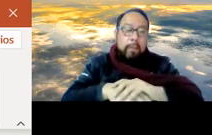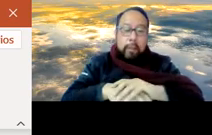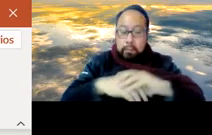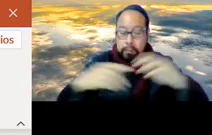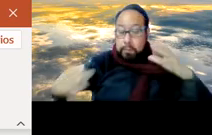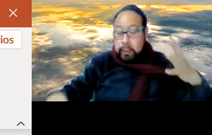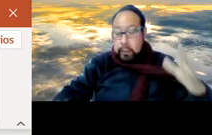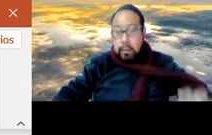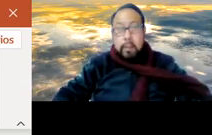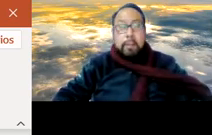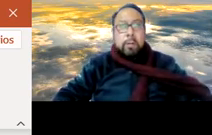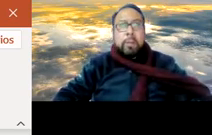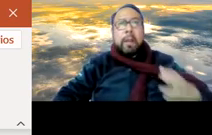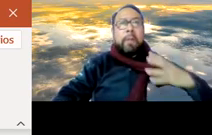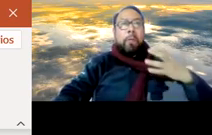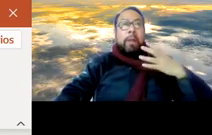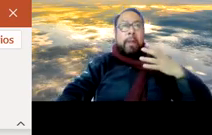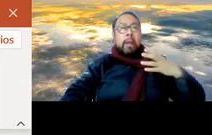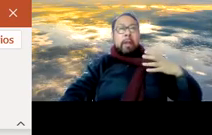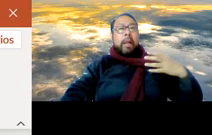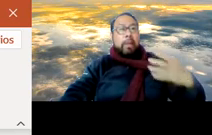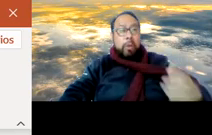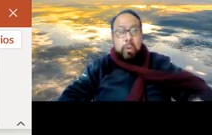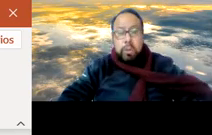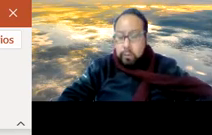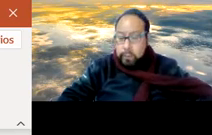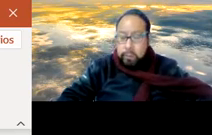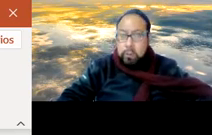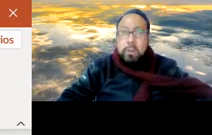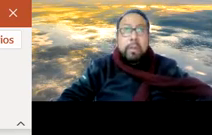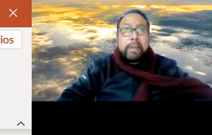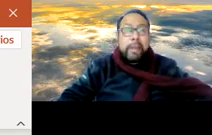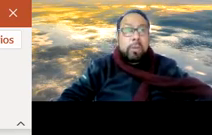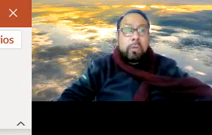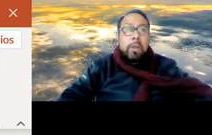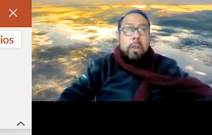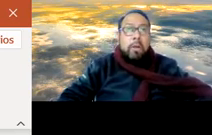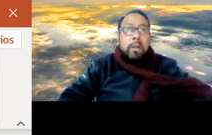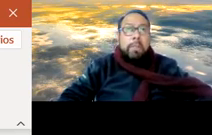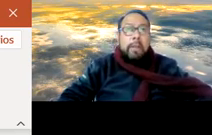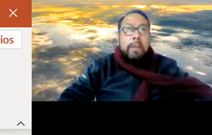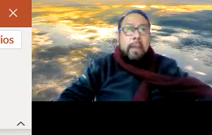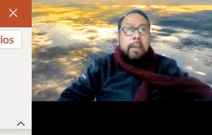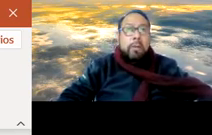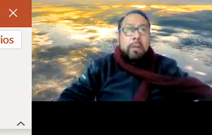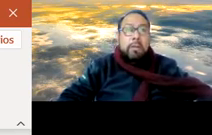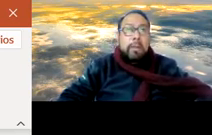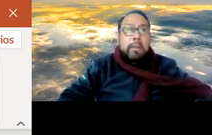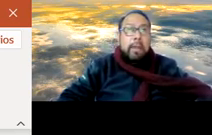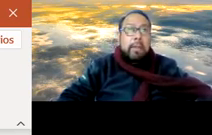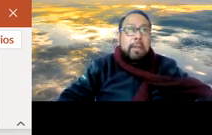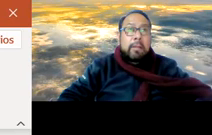turísticos, y así ya se les ha visto, es un gran problema para la producción, ¿no? La producción de textos. Luego de repente llegan a